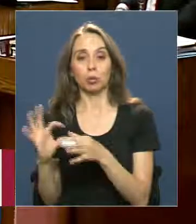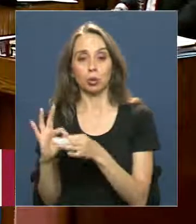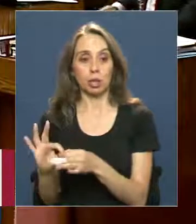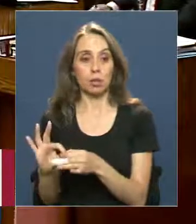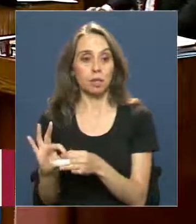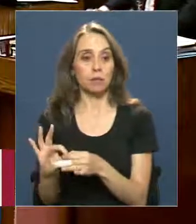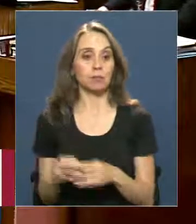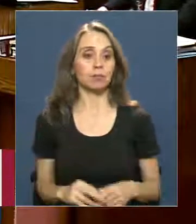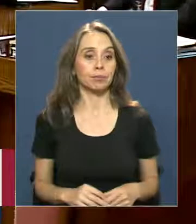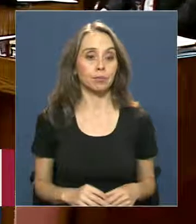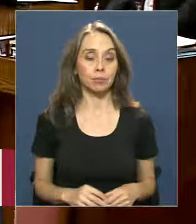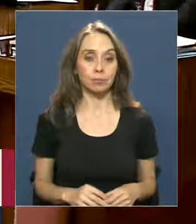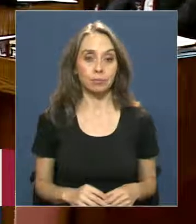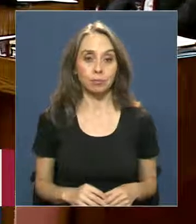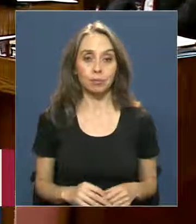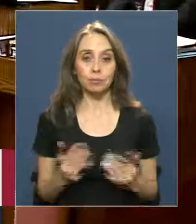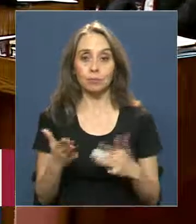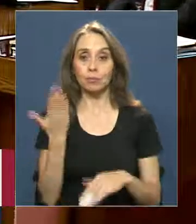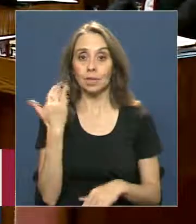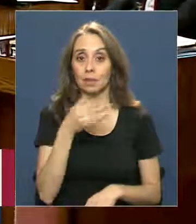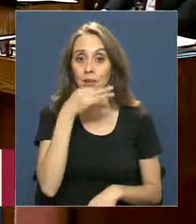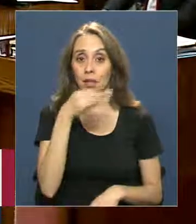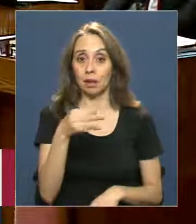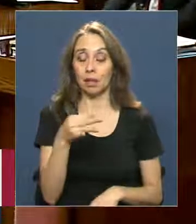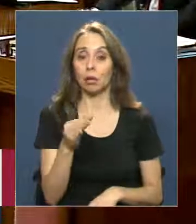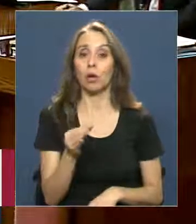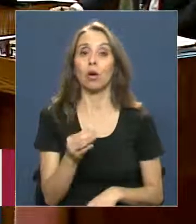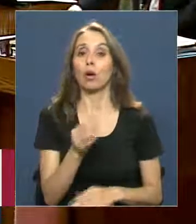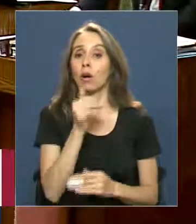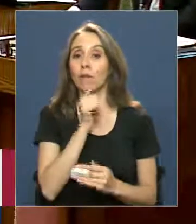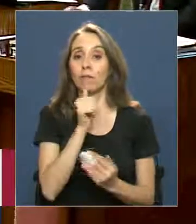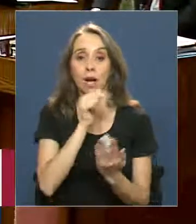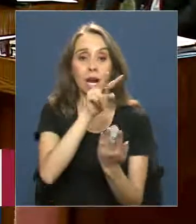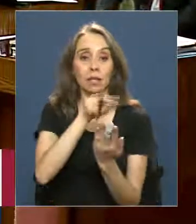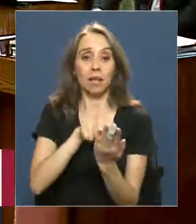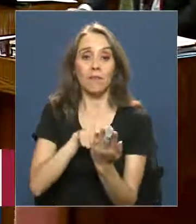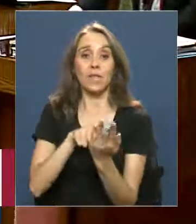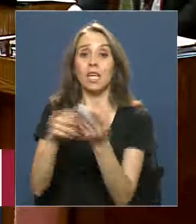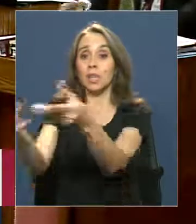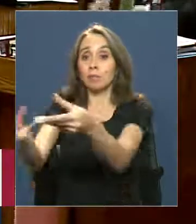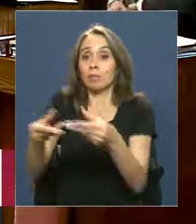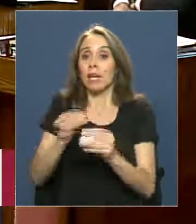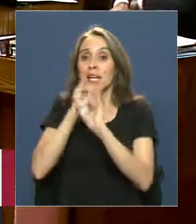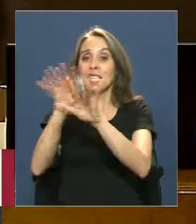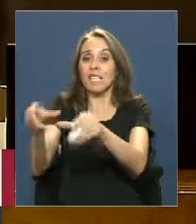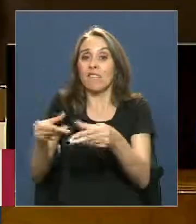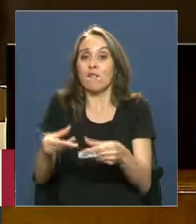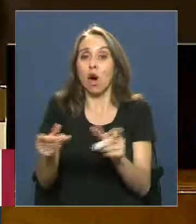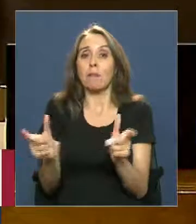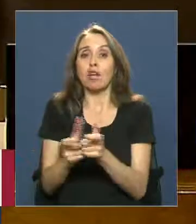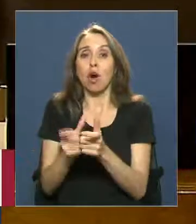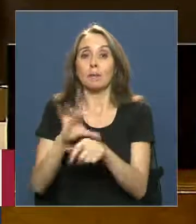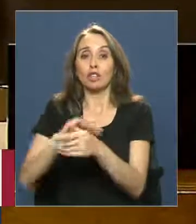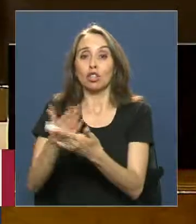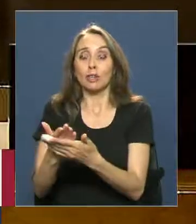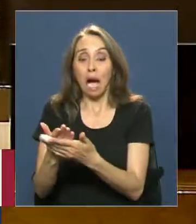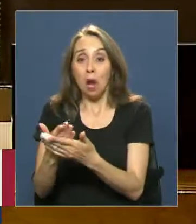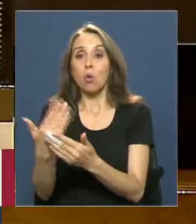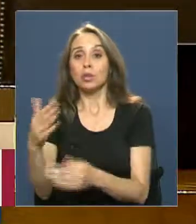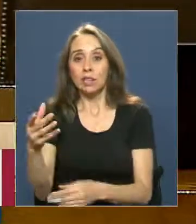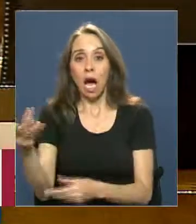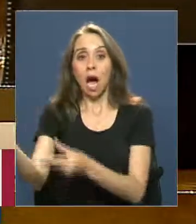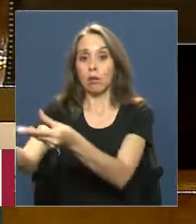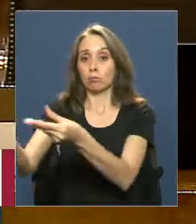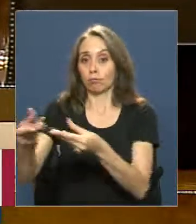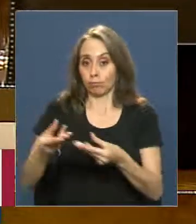gracias. Como habíamos mencionado, no teníamos a la vista el informe desde la Comisión de Salud, cuestión que ya hemos